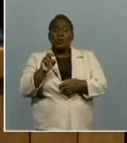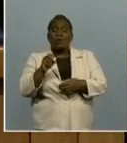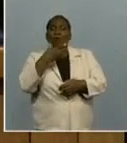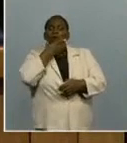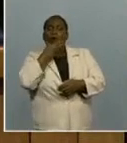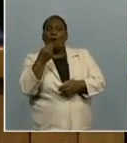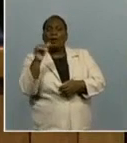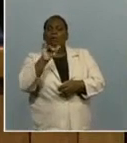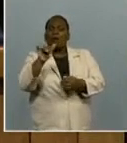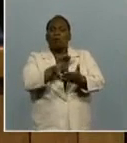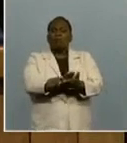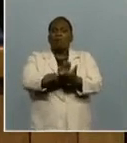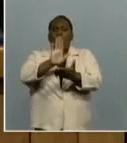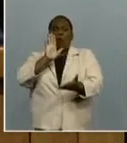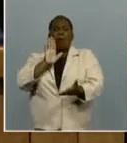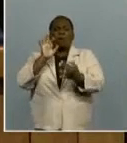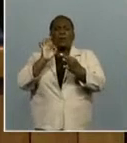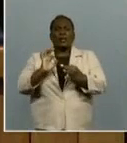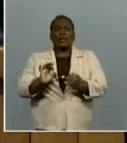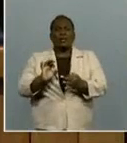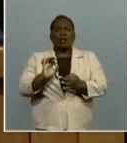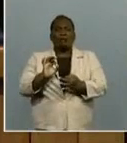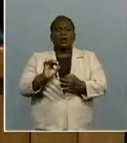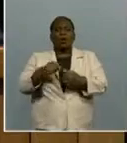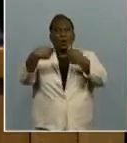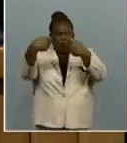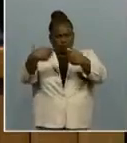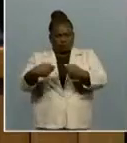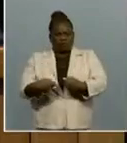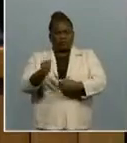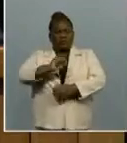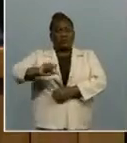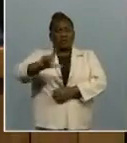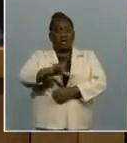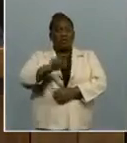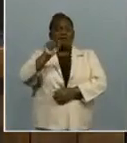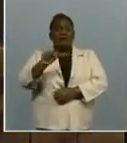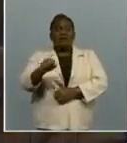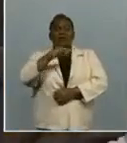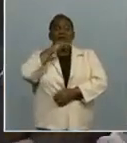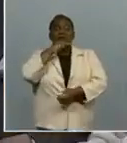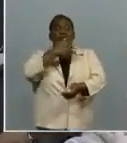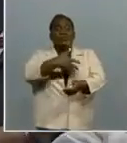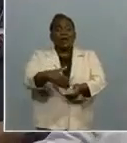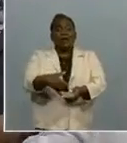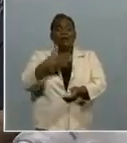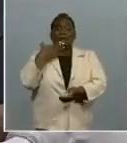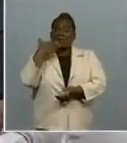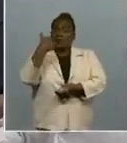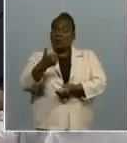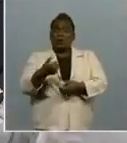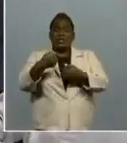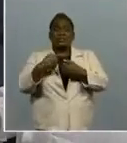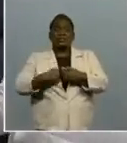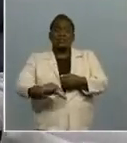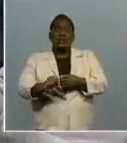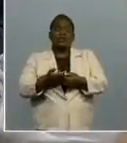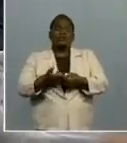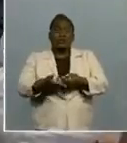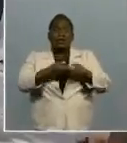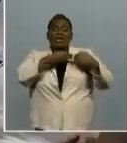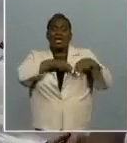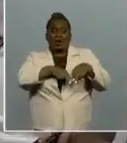comprometidas con los ideales de justicia social que tanta sangre ha costado de los mejores hijos de la nación